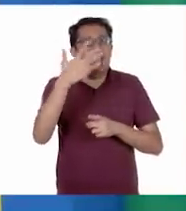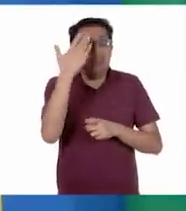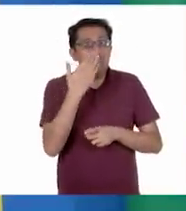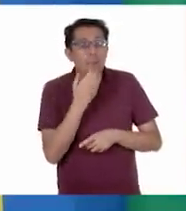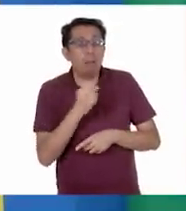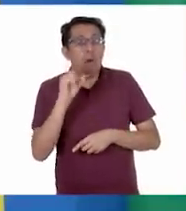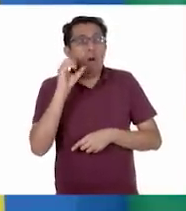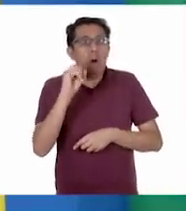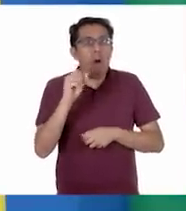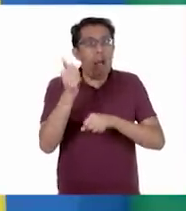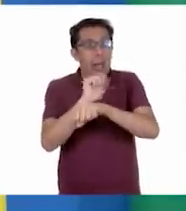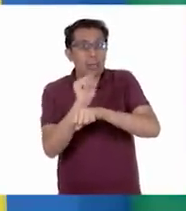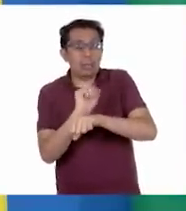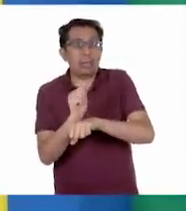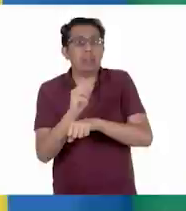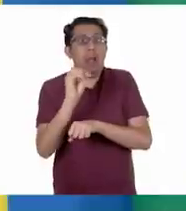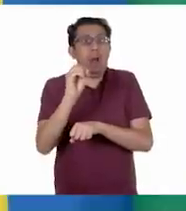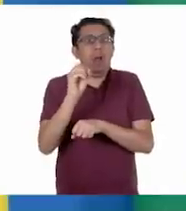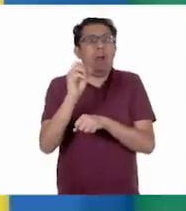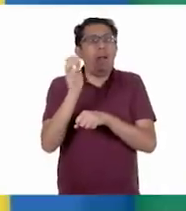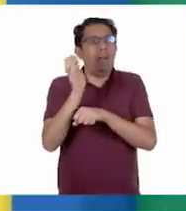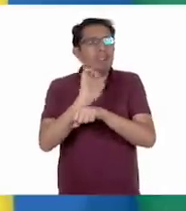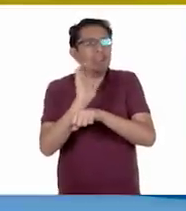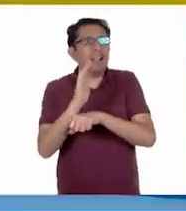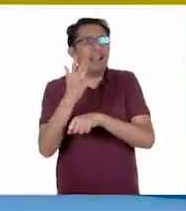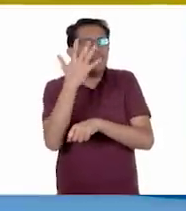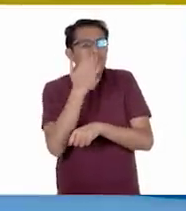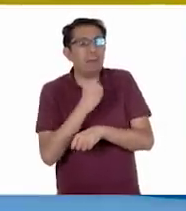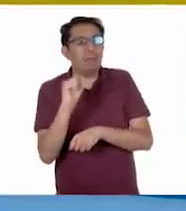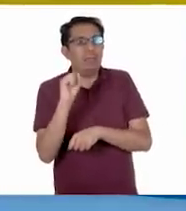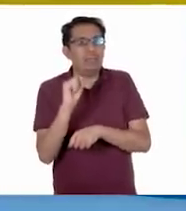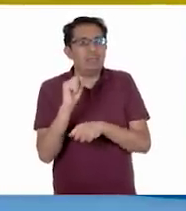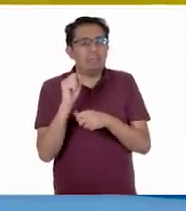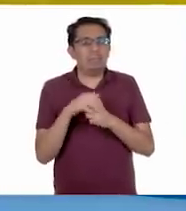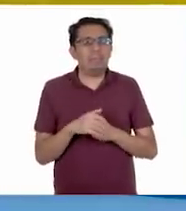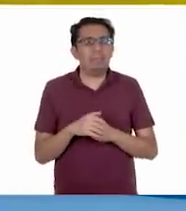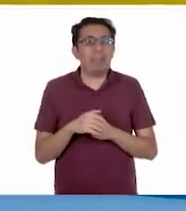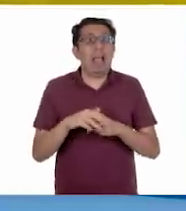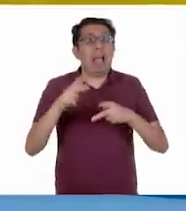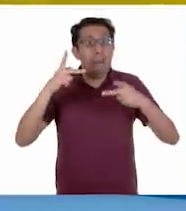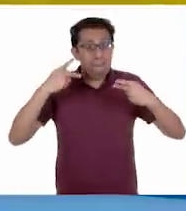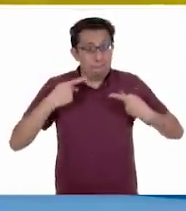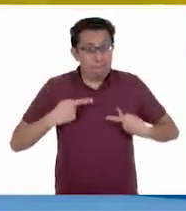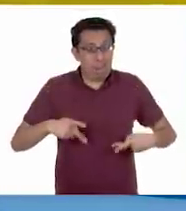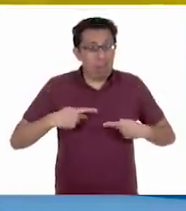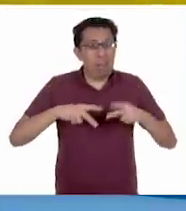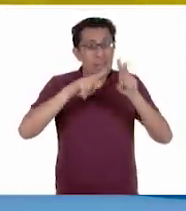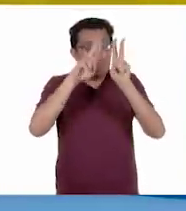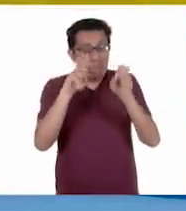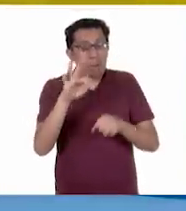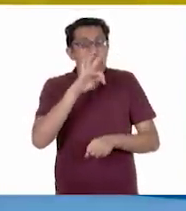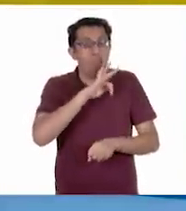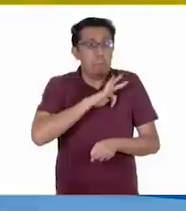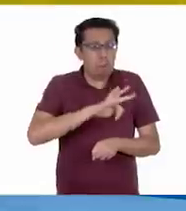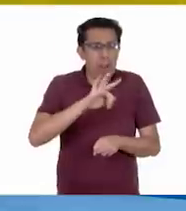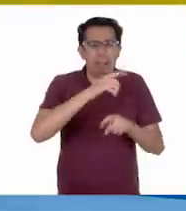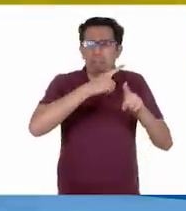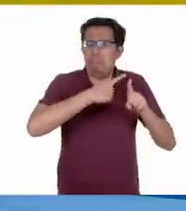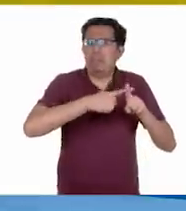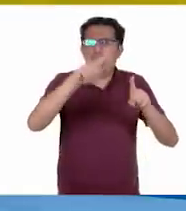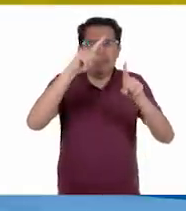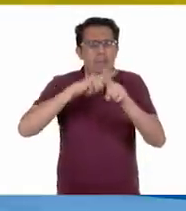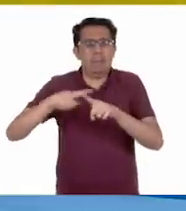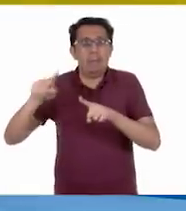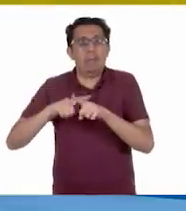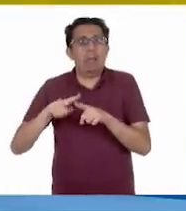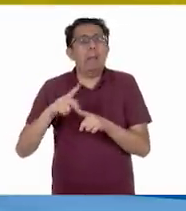a científicos, a estrellas de cine. Los personajes y los temas pueden ser muy variados, Juan Carlos.